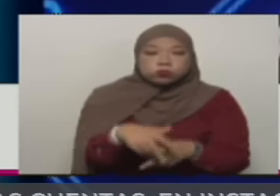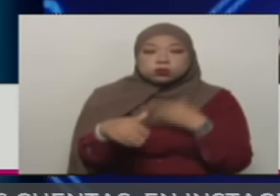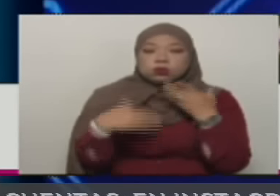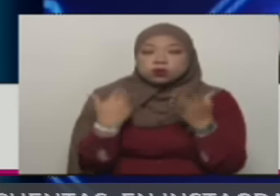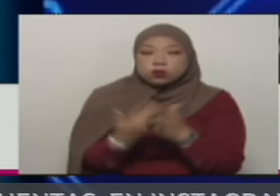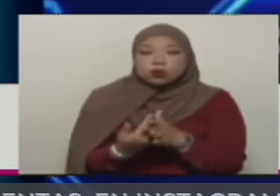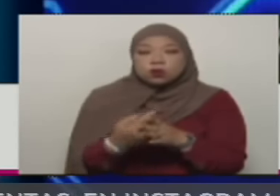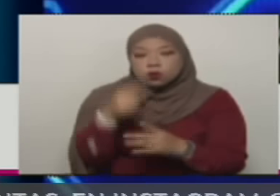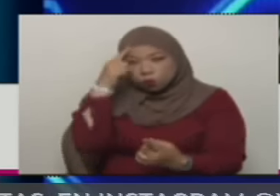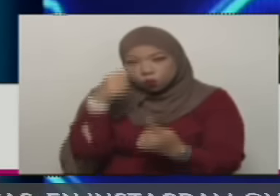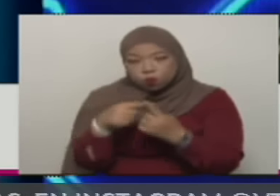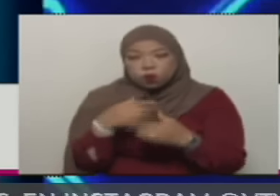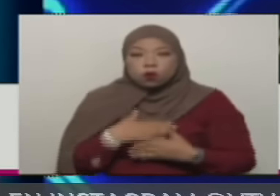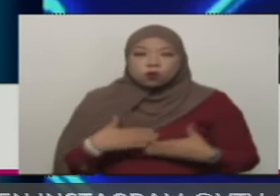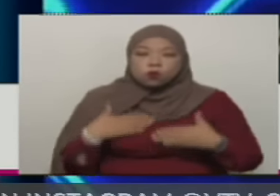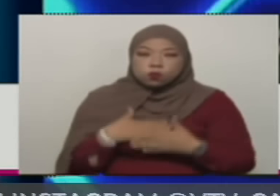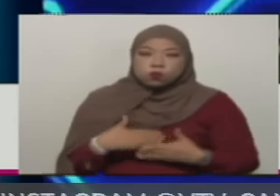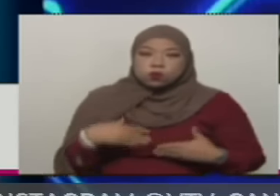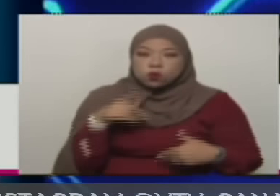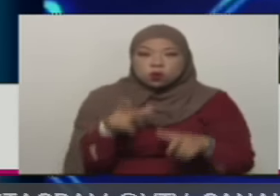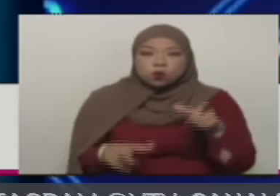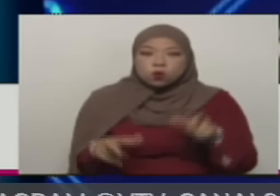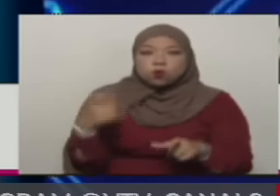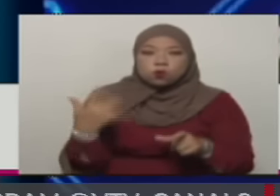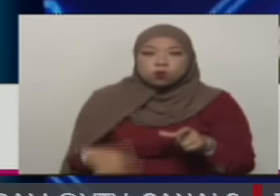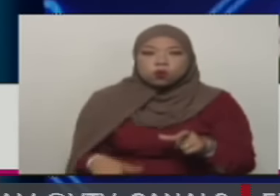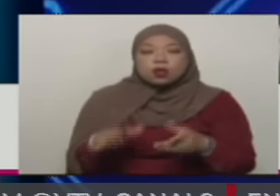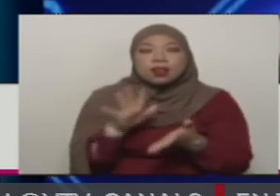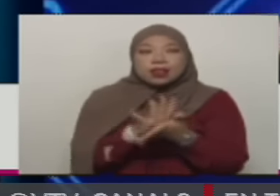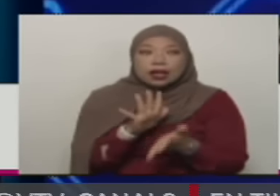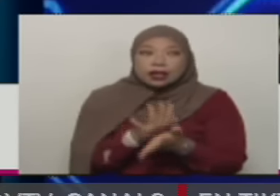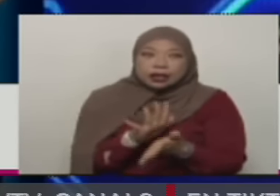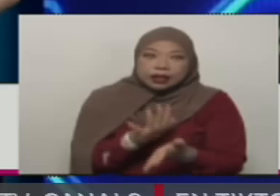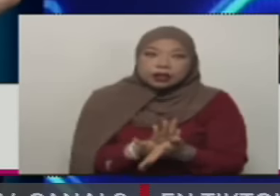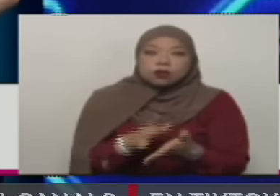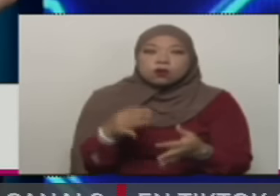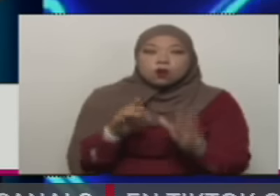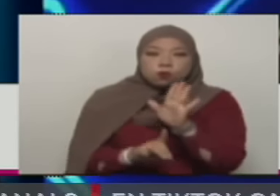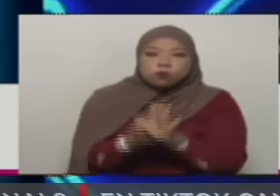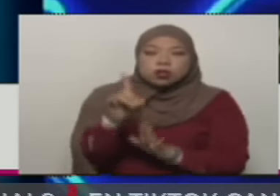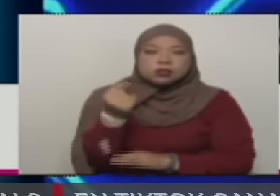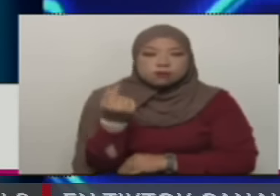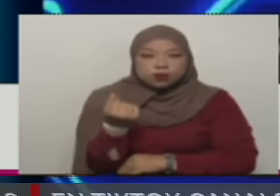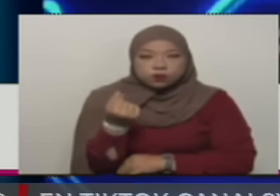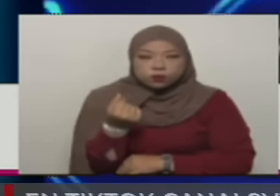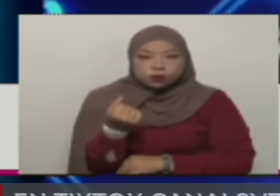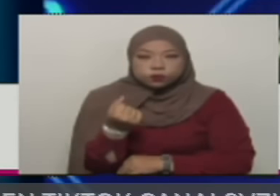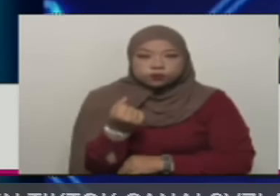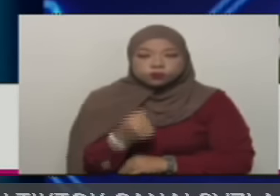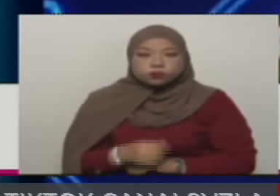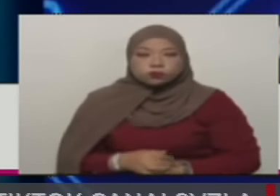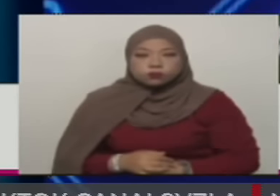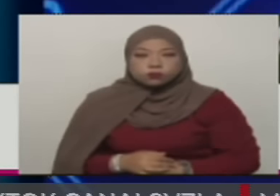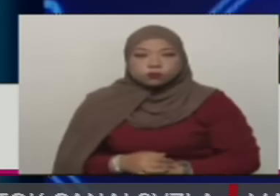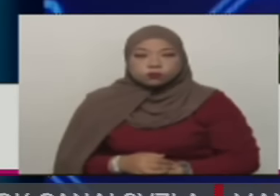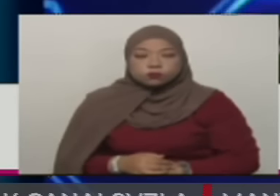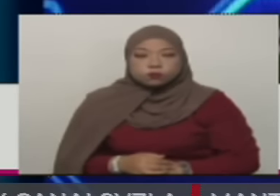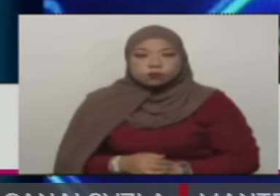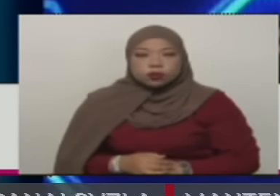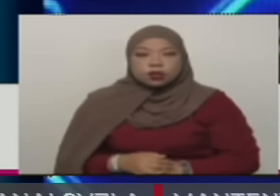vaya logrando un estado de alto nivel de estabilidad con crecimiento económico y la más